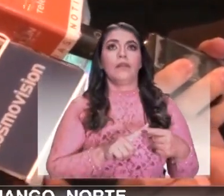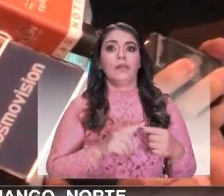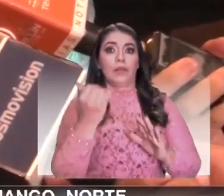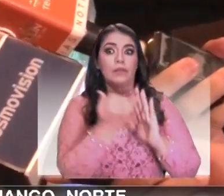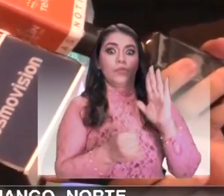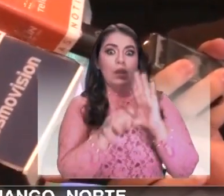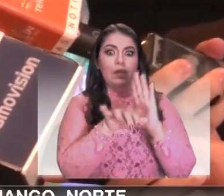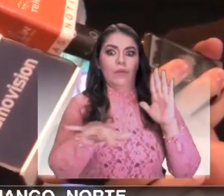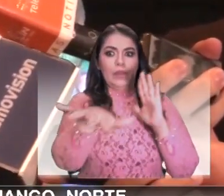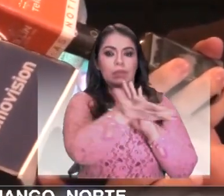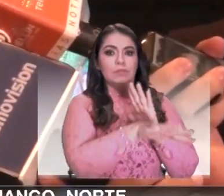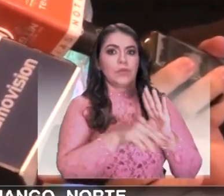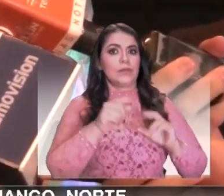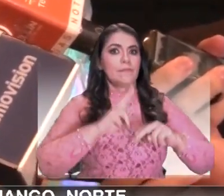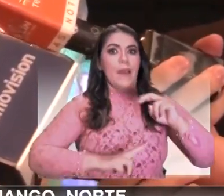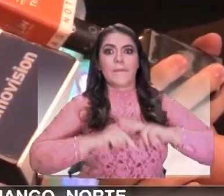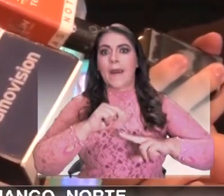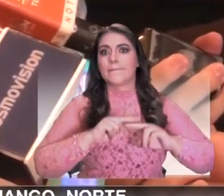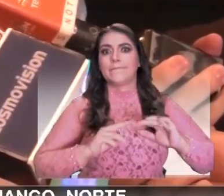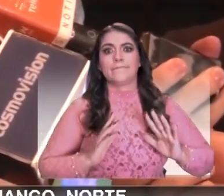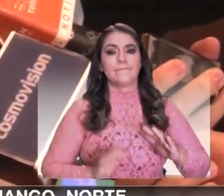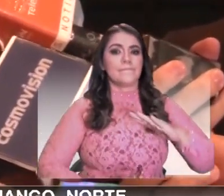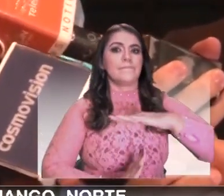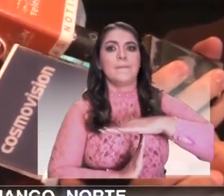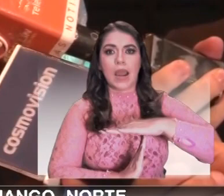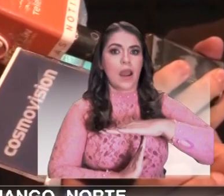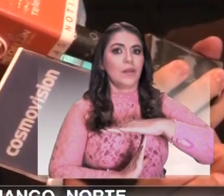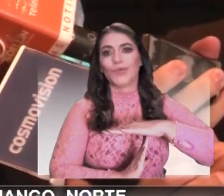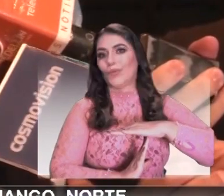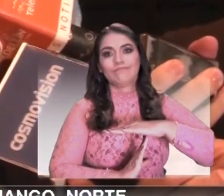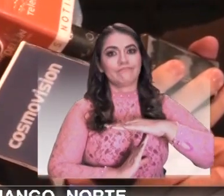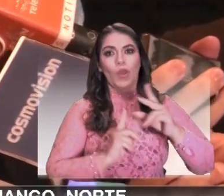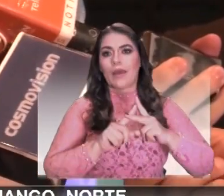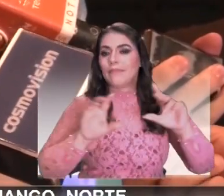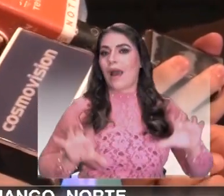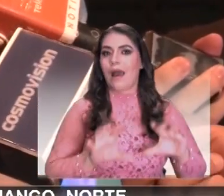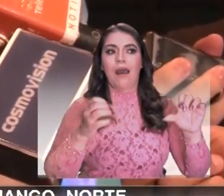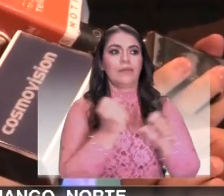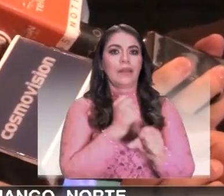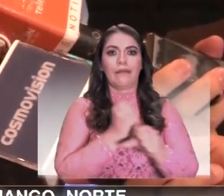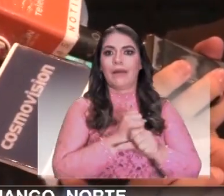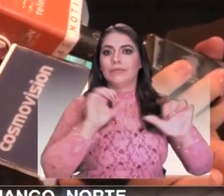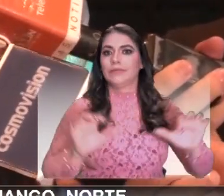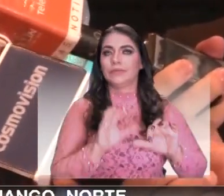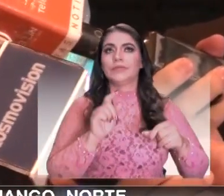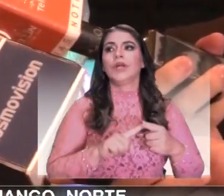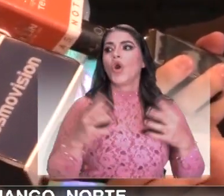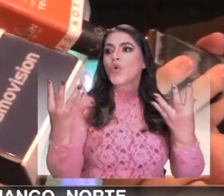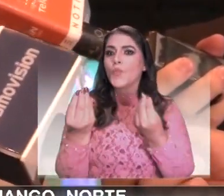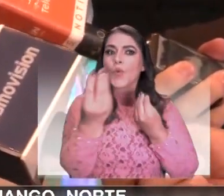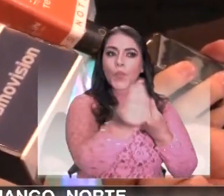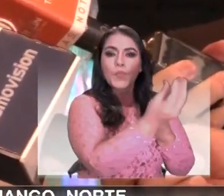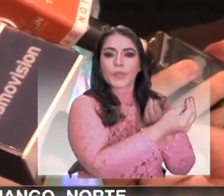no podía parar y teníamos que mantenerlo activo es claro todas las organizaciones conglomerados